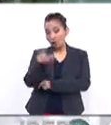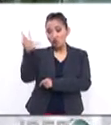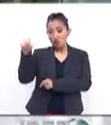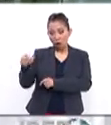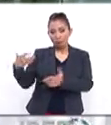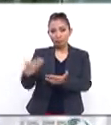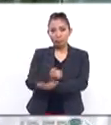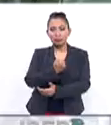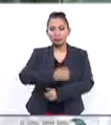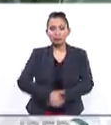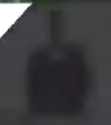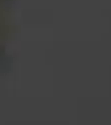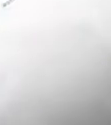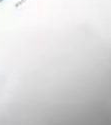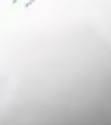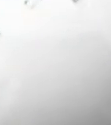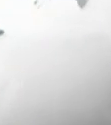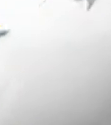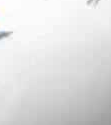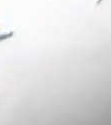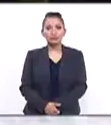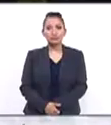no ha ganado.